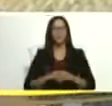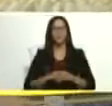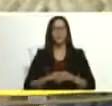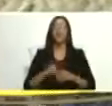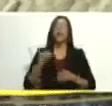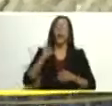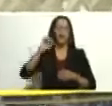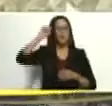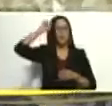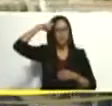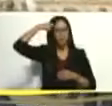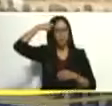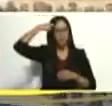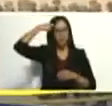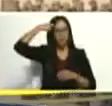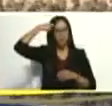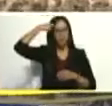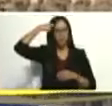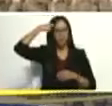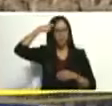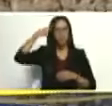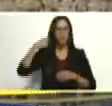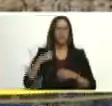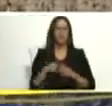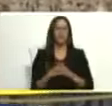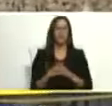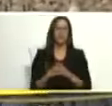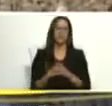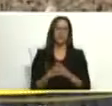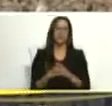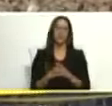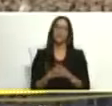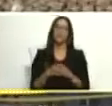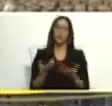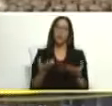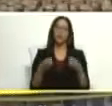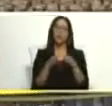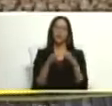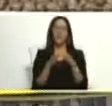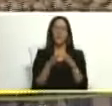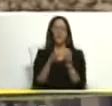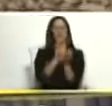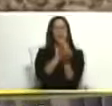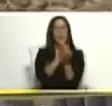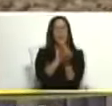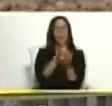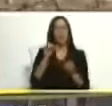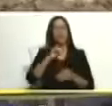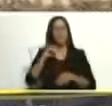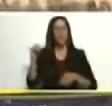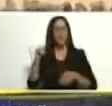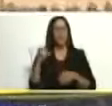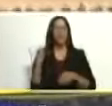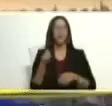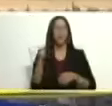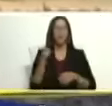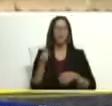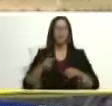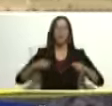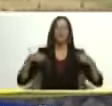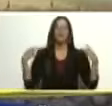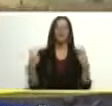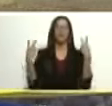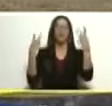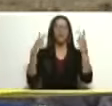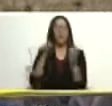que recordar, paisanos margariteños, paisanos orientales, cómo fue el triunfo de